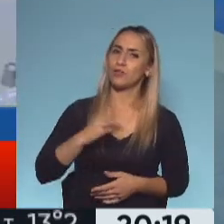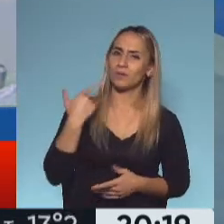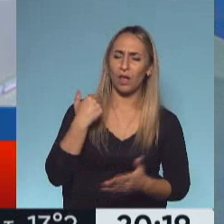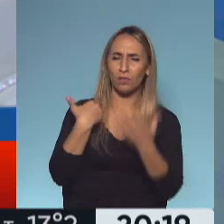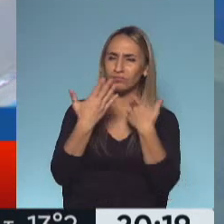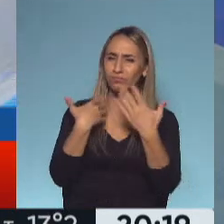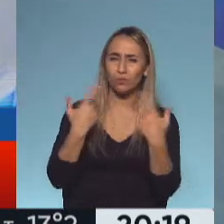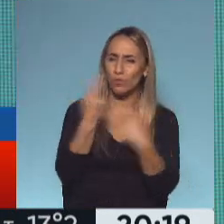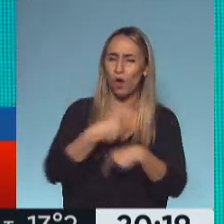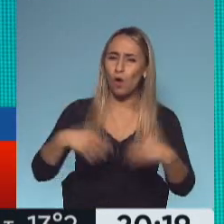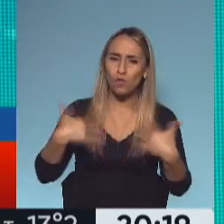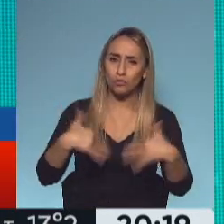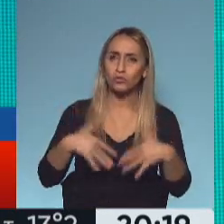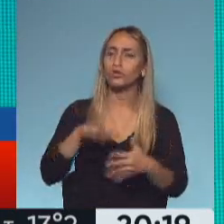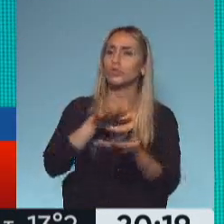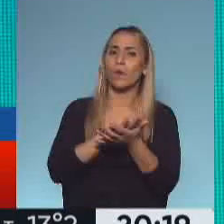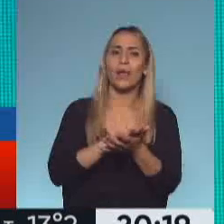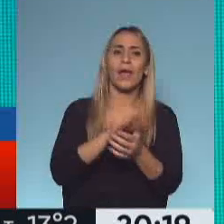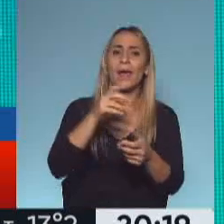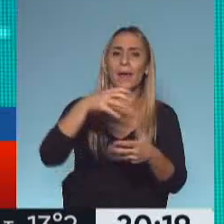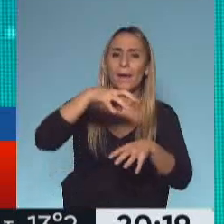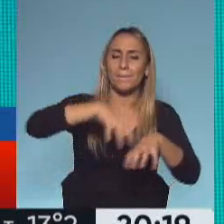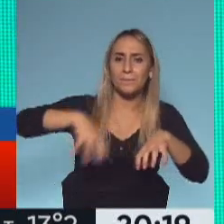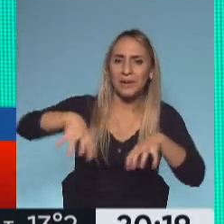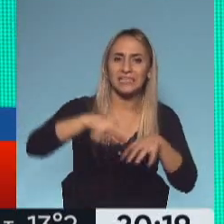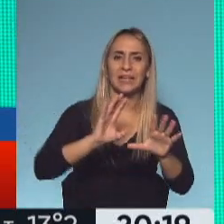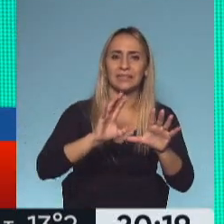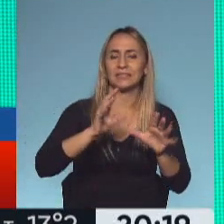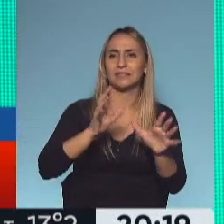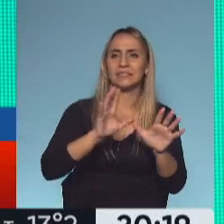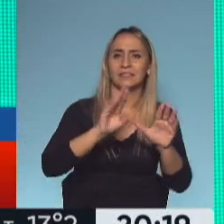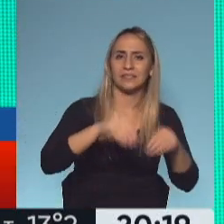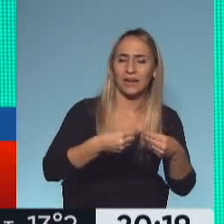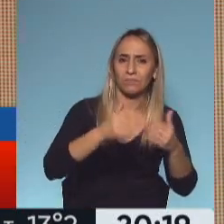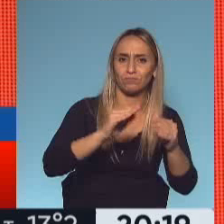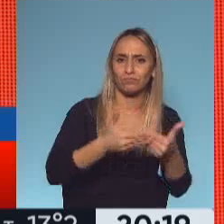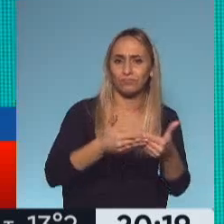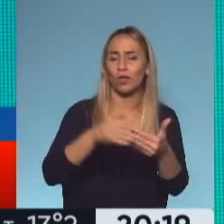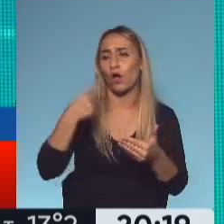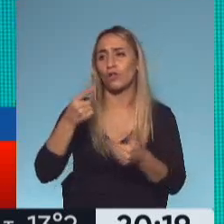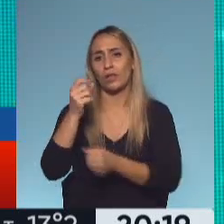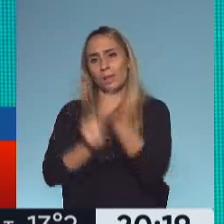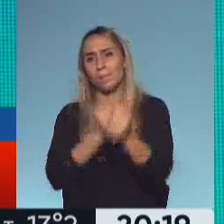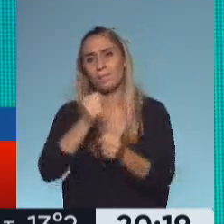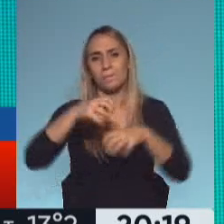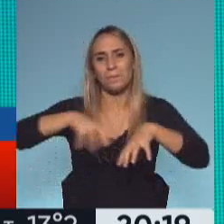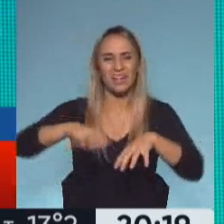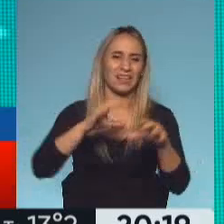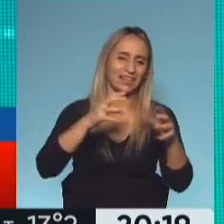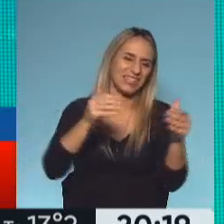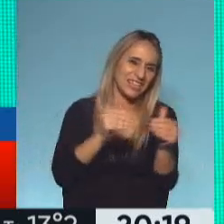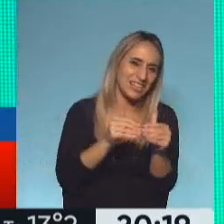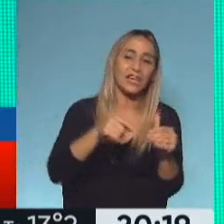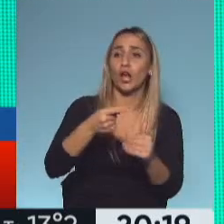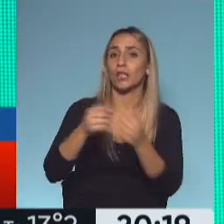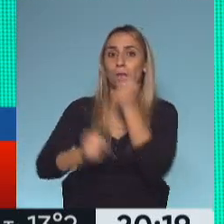de empresas cerradas, pequeñas y medianas empresas que podían llegar a cerrar, algunas incluso uno caminando distintos lugares en la